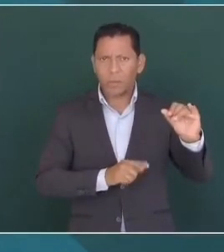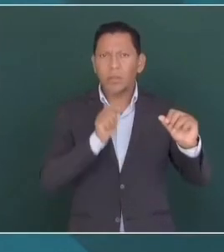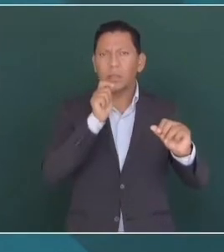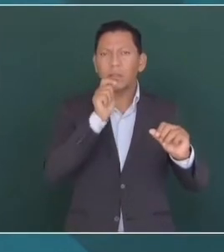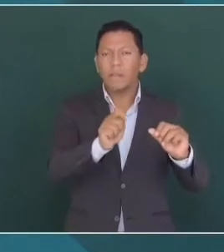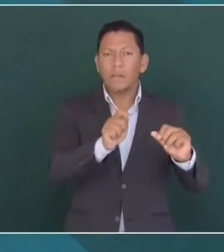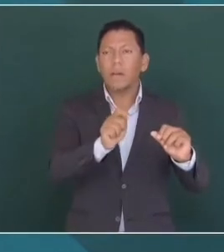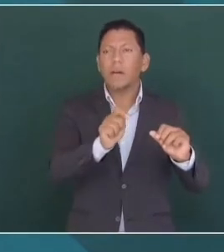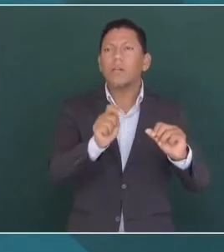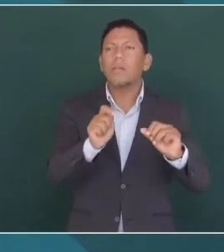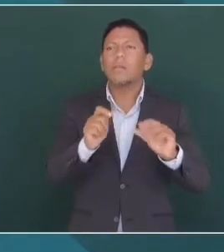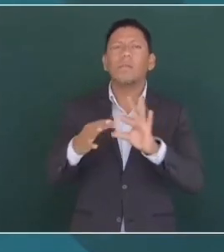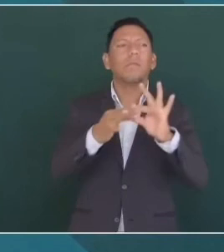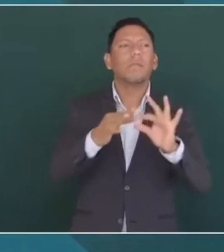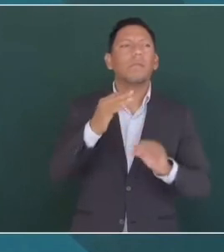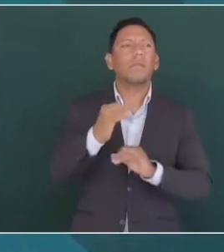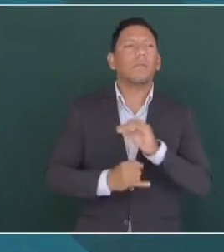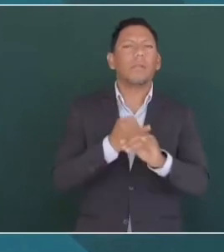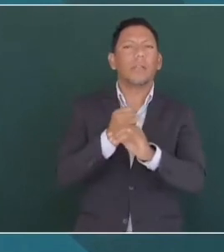internacionalistas,